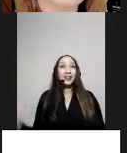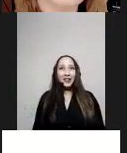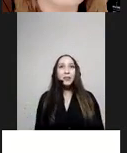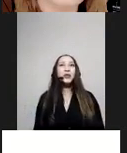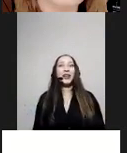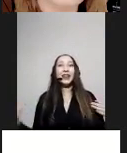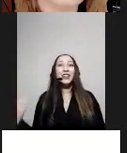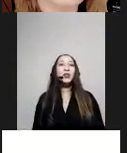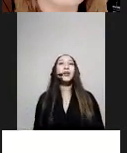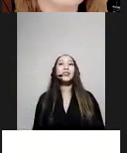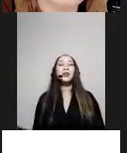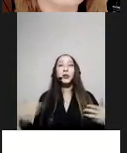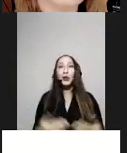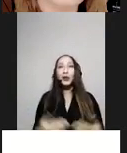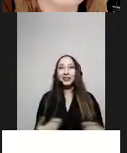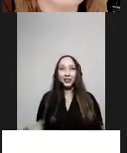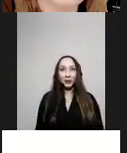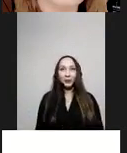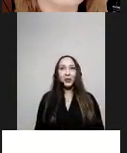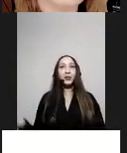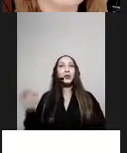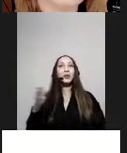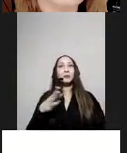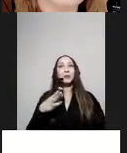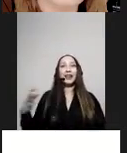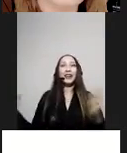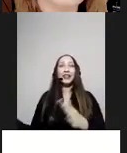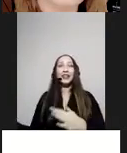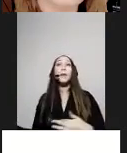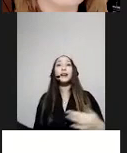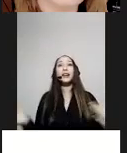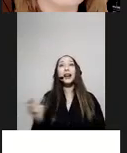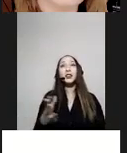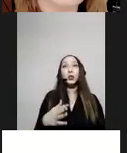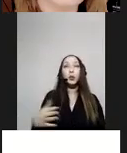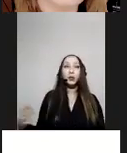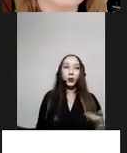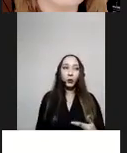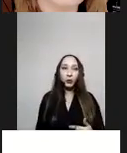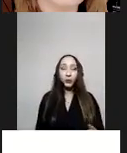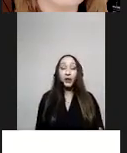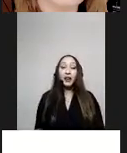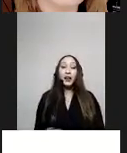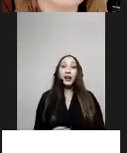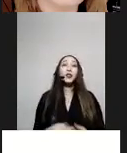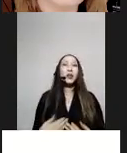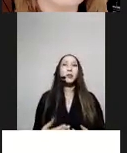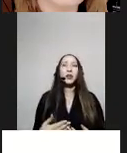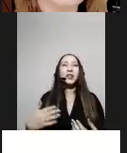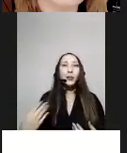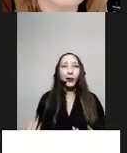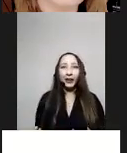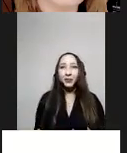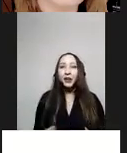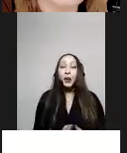ya sabemos que las nubes no son el cielo, son pasajeras, ellas van pasando de un momento a otro. Y esto es importante,